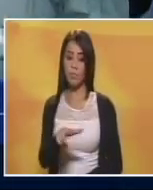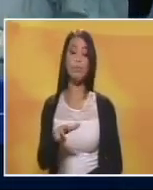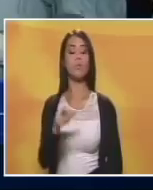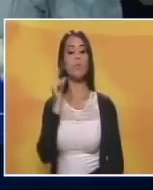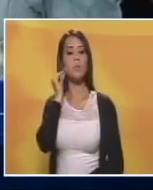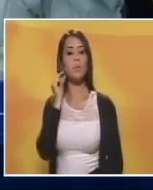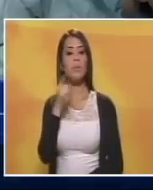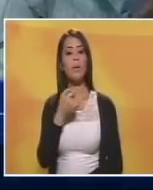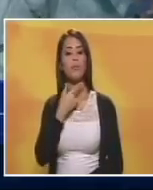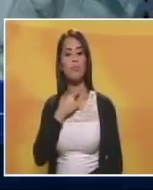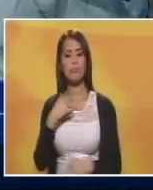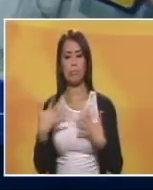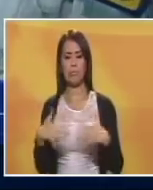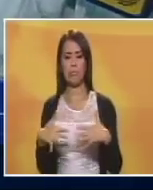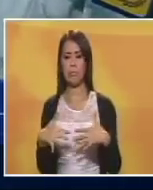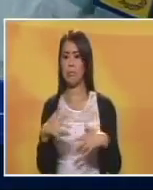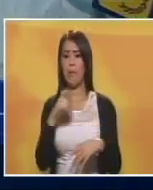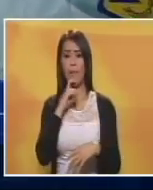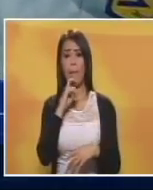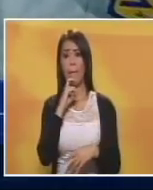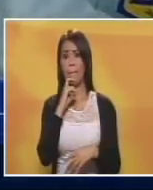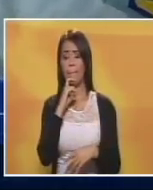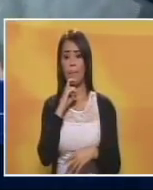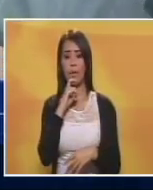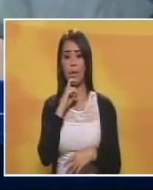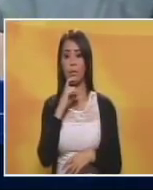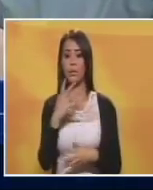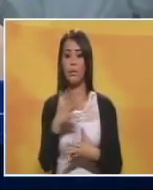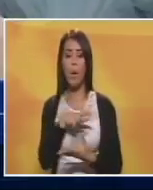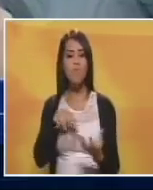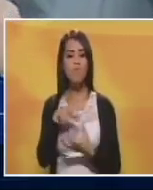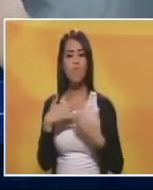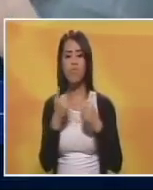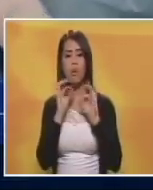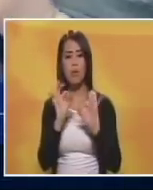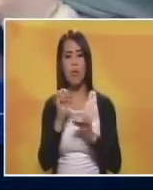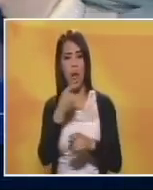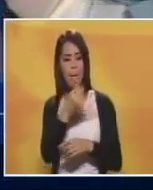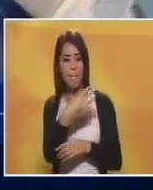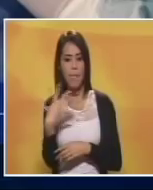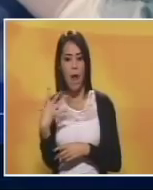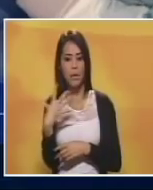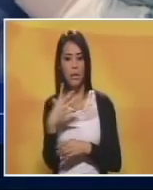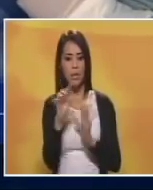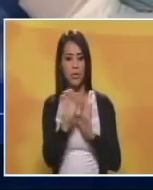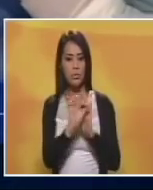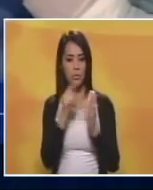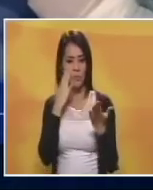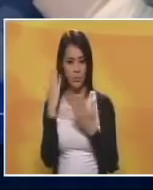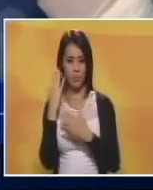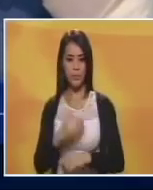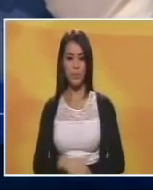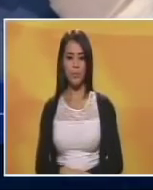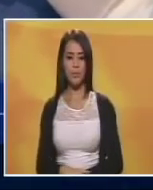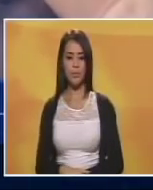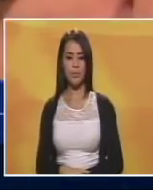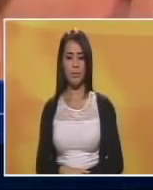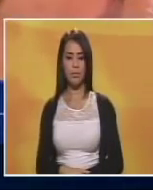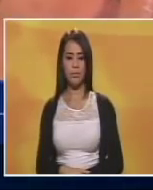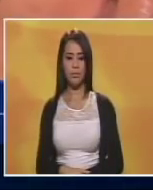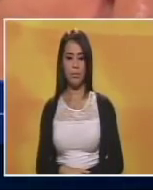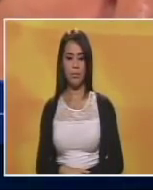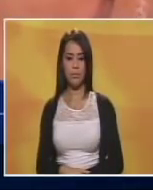amigdalitis crónica y se forman estas cositas blancas que son restos de detritos y esas cosas que se meten dentro de la